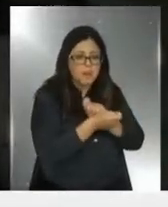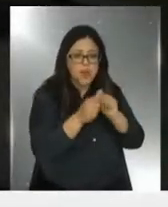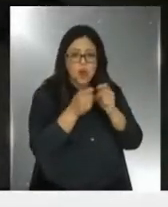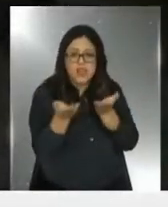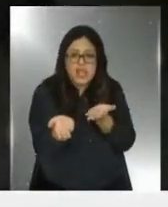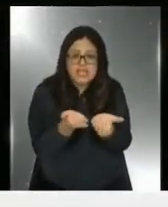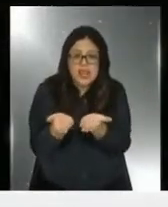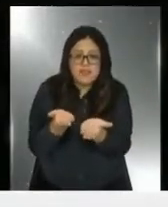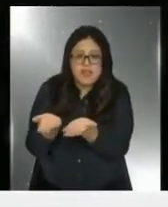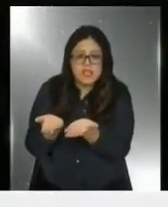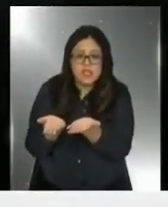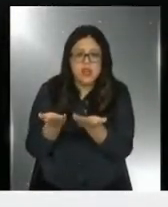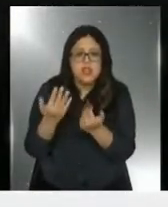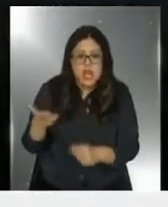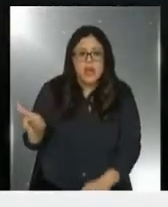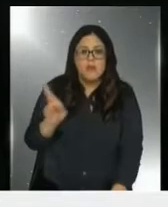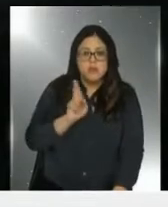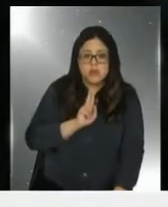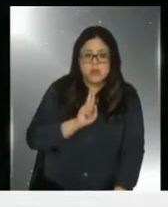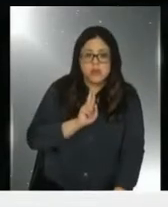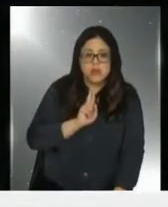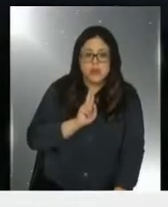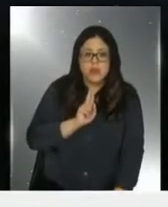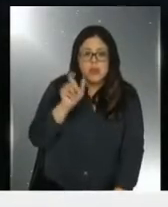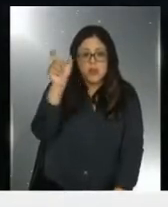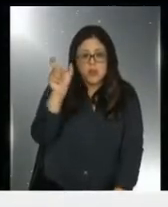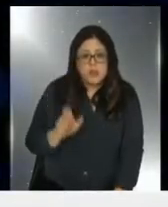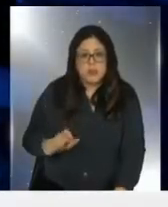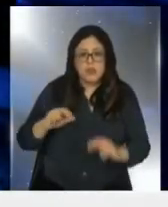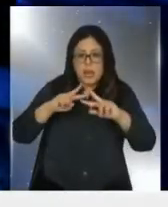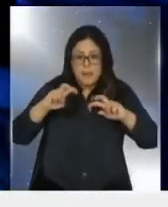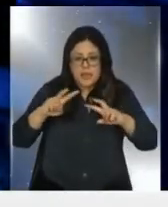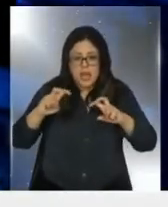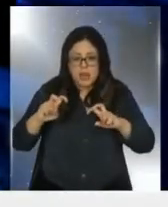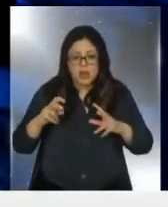sus respuestas en voz de una de nuestras investigadoras.